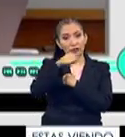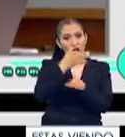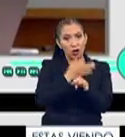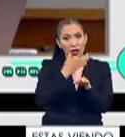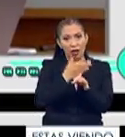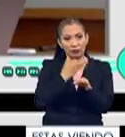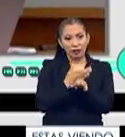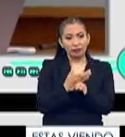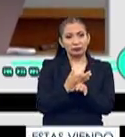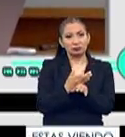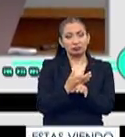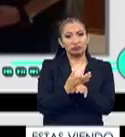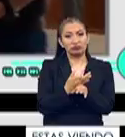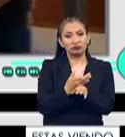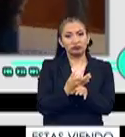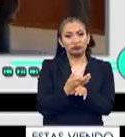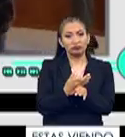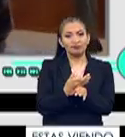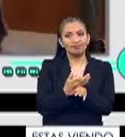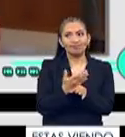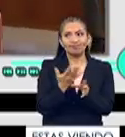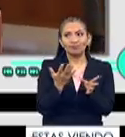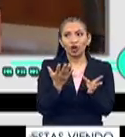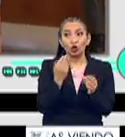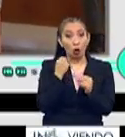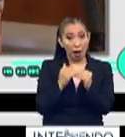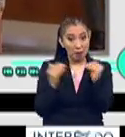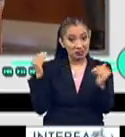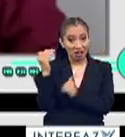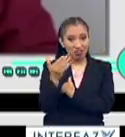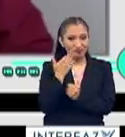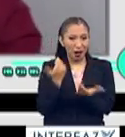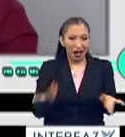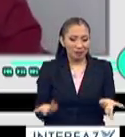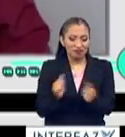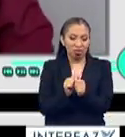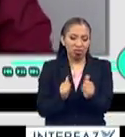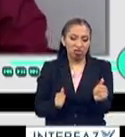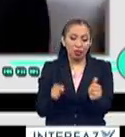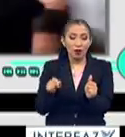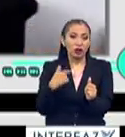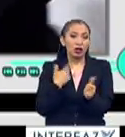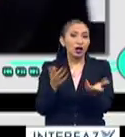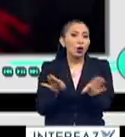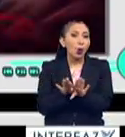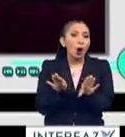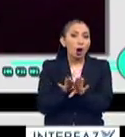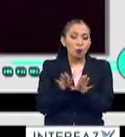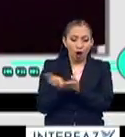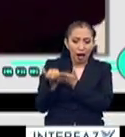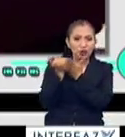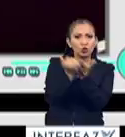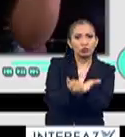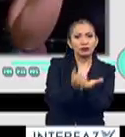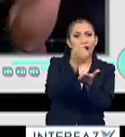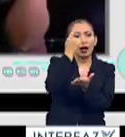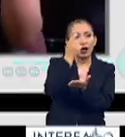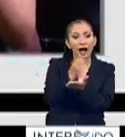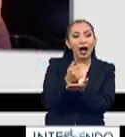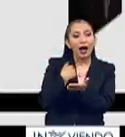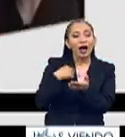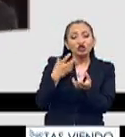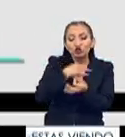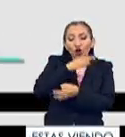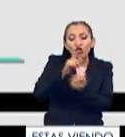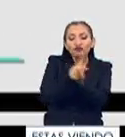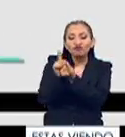ahorita mismo no están muy avanzados, porque así seríamos como una ayuda para, nos ayudaríamos